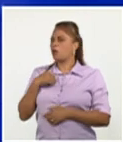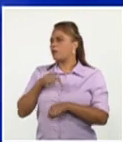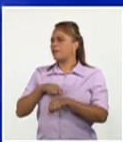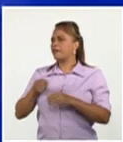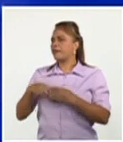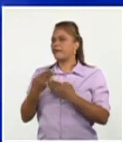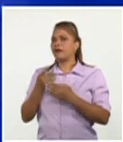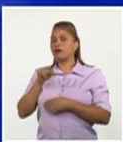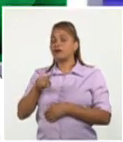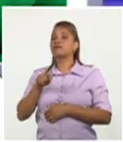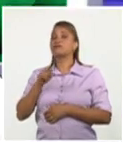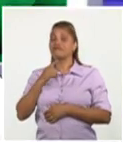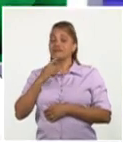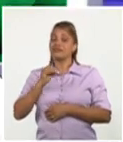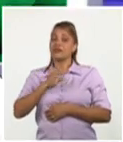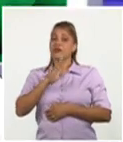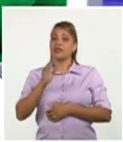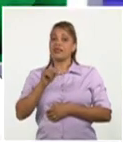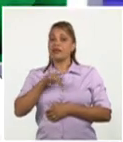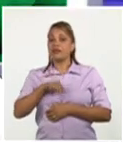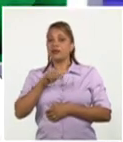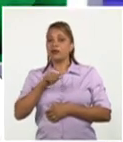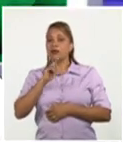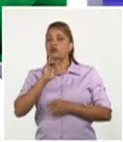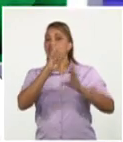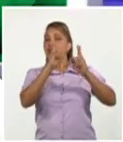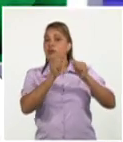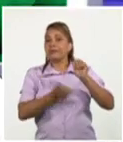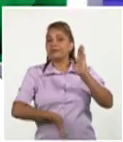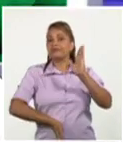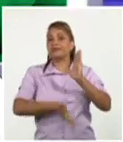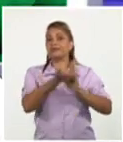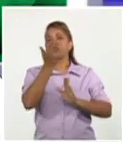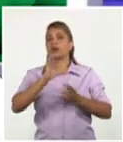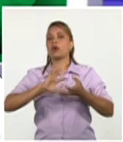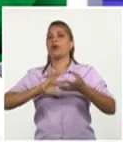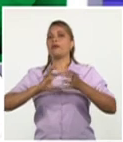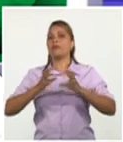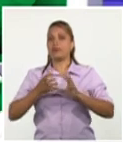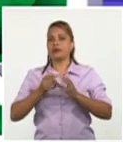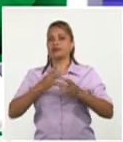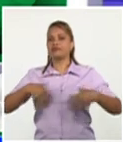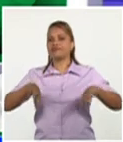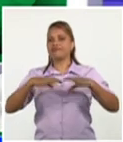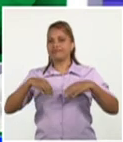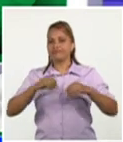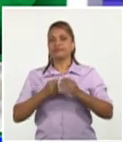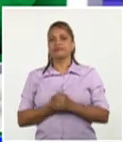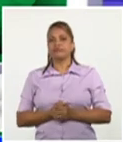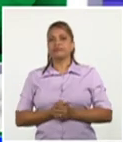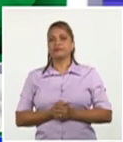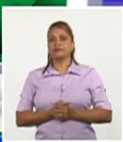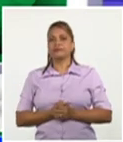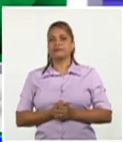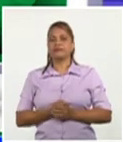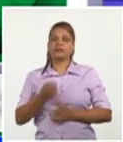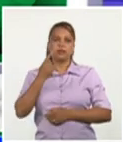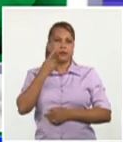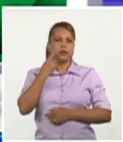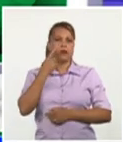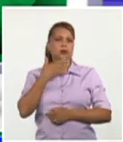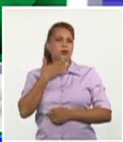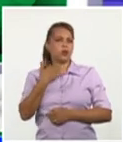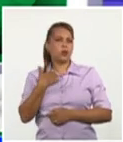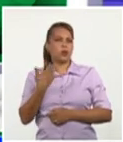se amanece con un número muy elevado de casos positivos a la COVID. Vamos a ver cómo es el comportamiento